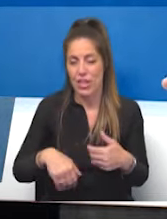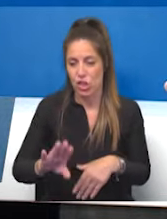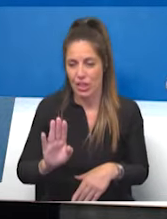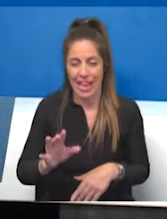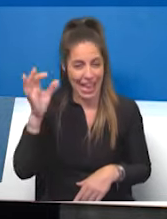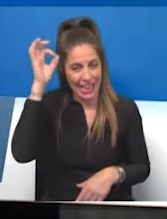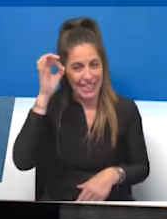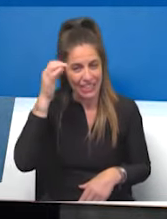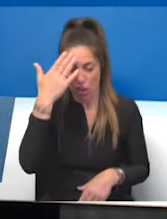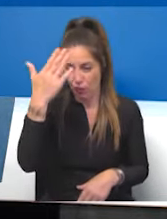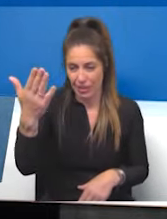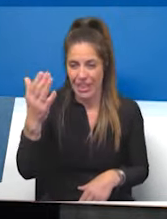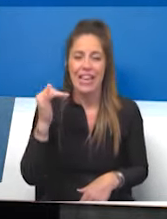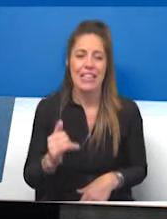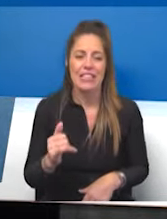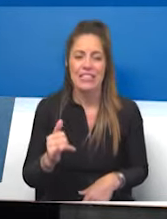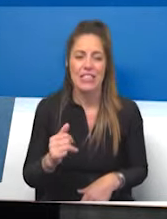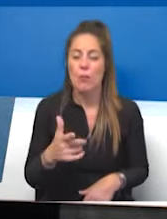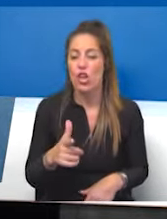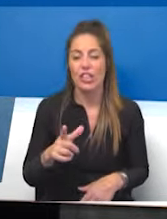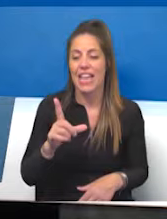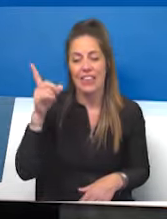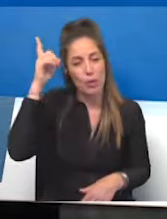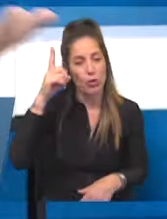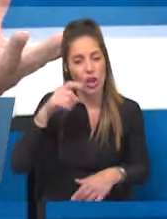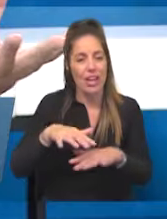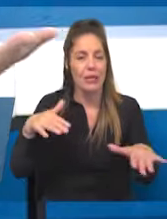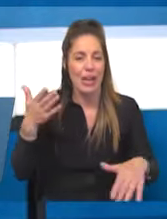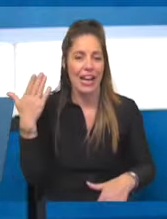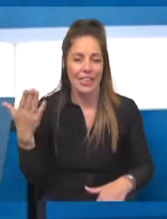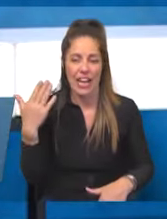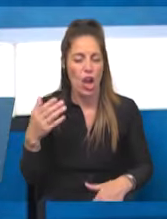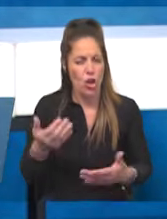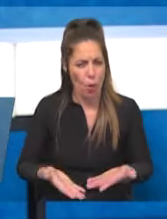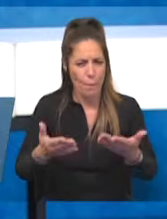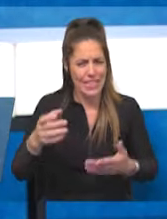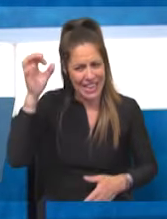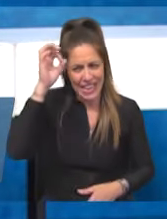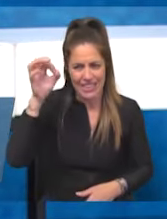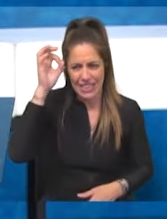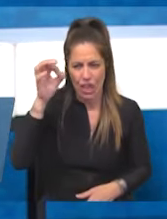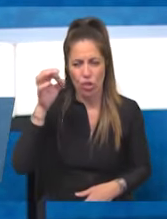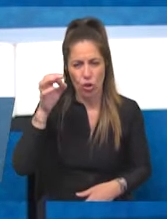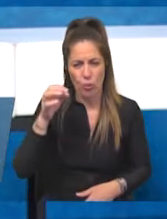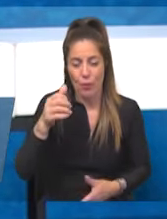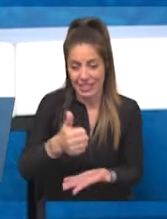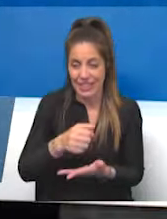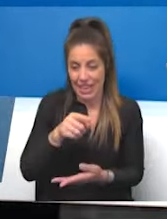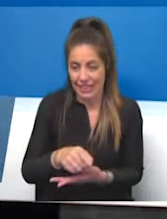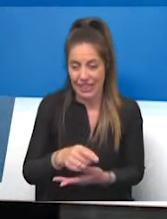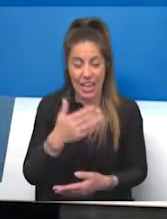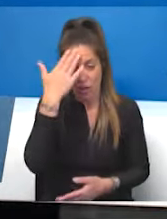el senado tiene el frente amplio no sí pero no tienen diputados y tampoco asamblea general no pesa laado V vas a estar en el senado este vas a estar ahí el